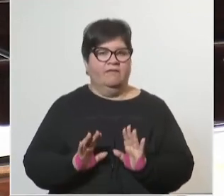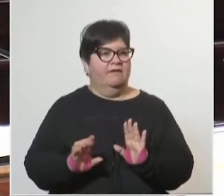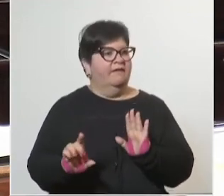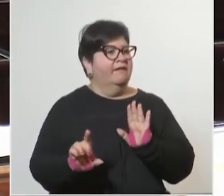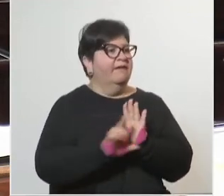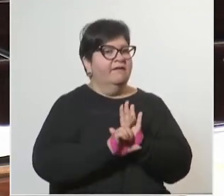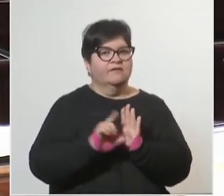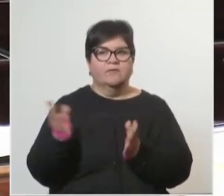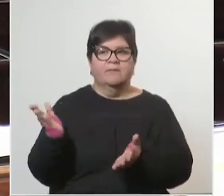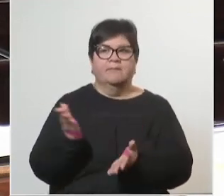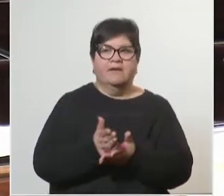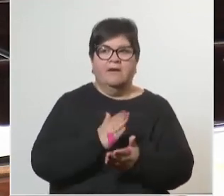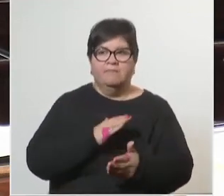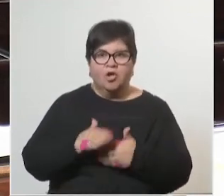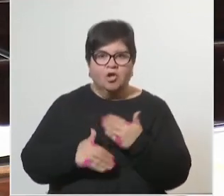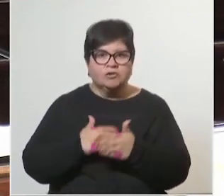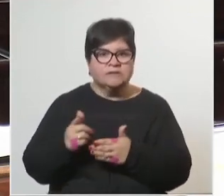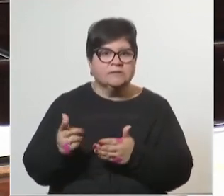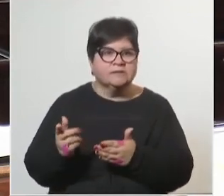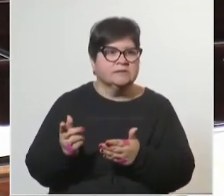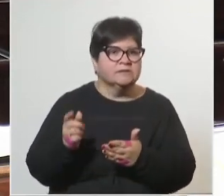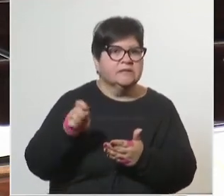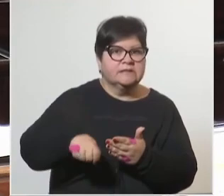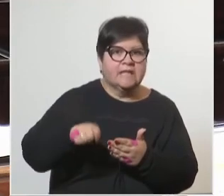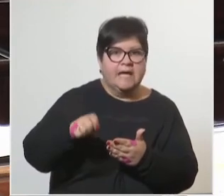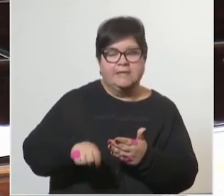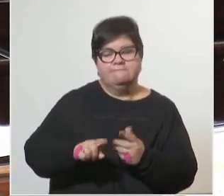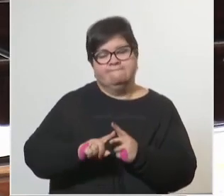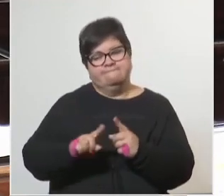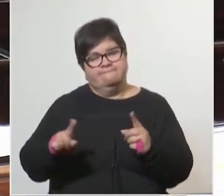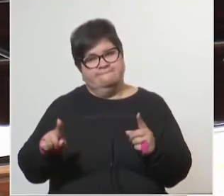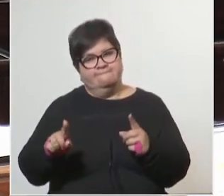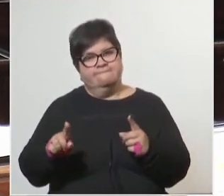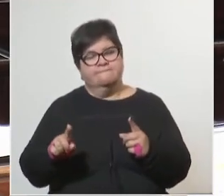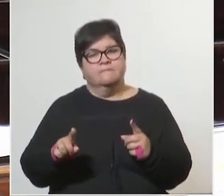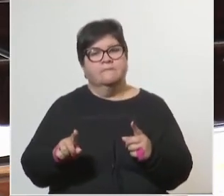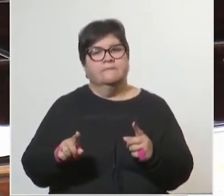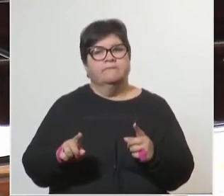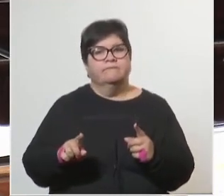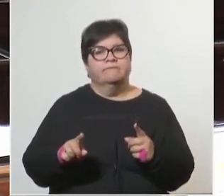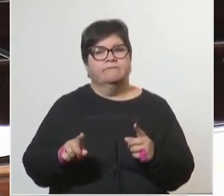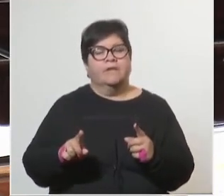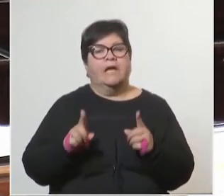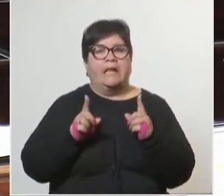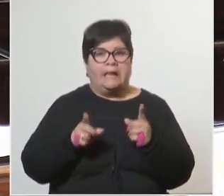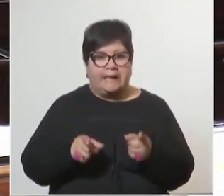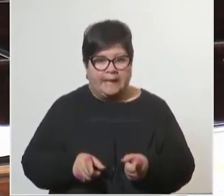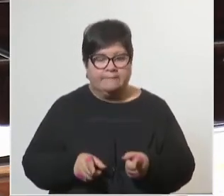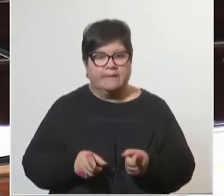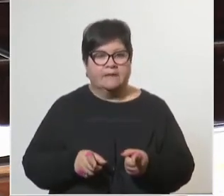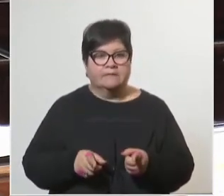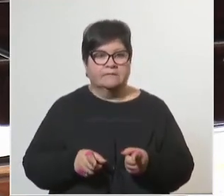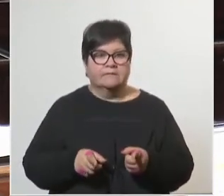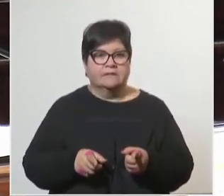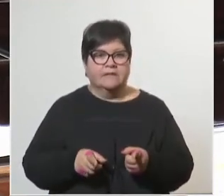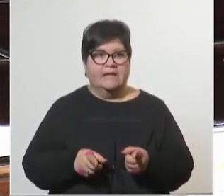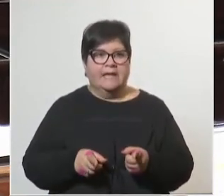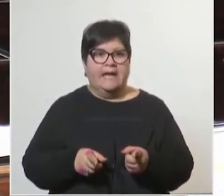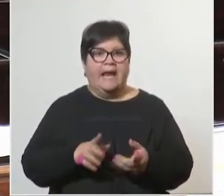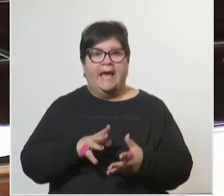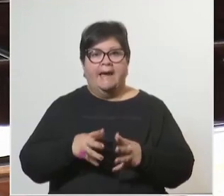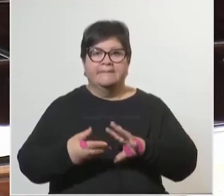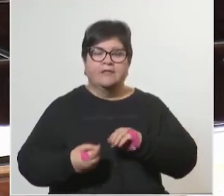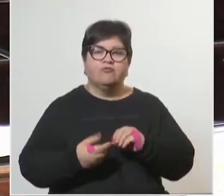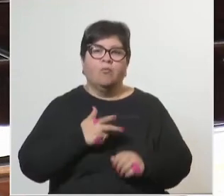legislación penal y procesal, no estará eso acorde al sentido humanitario de todo